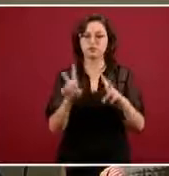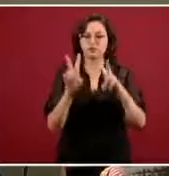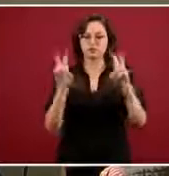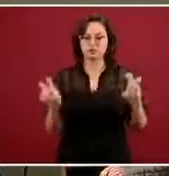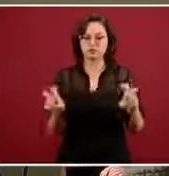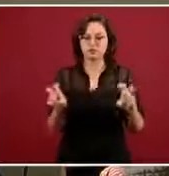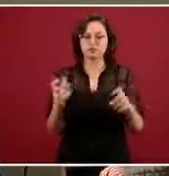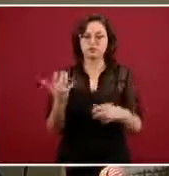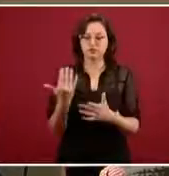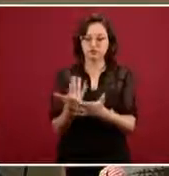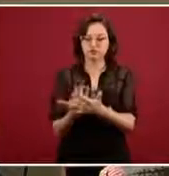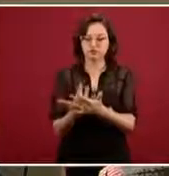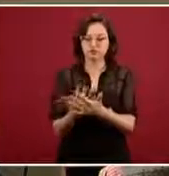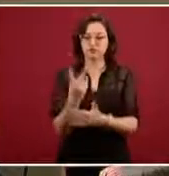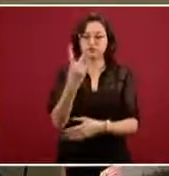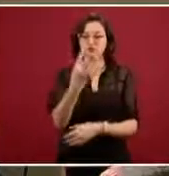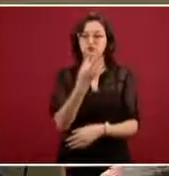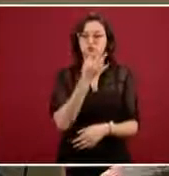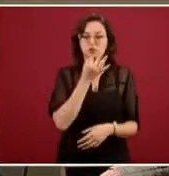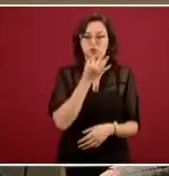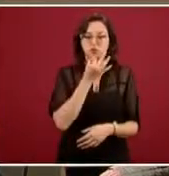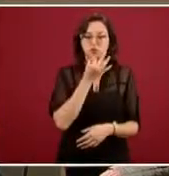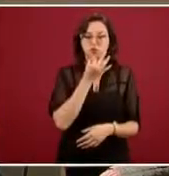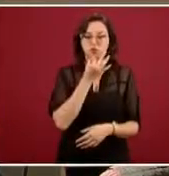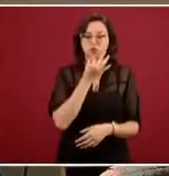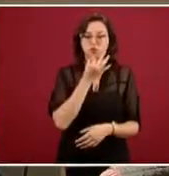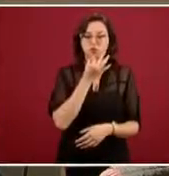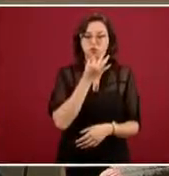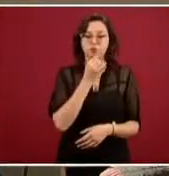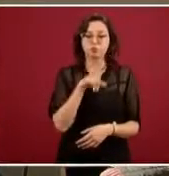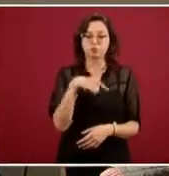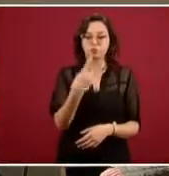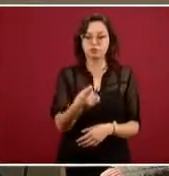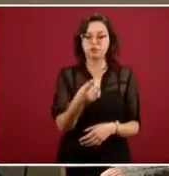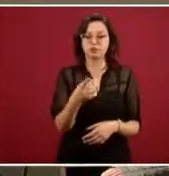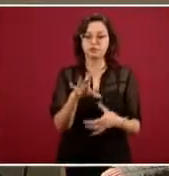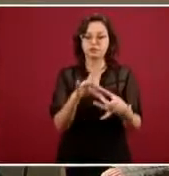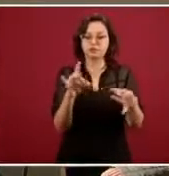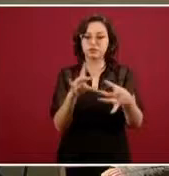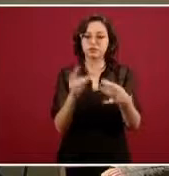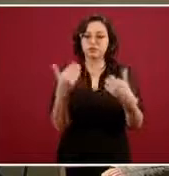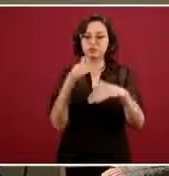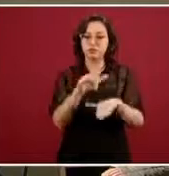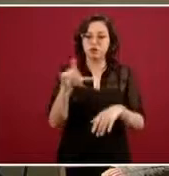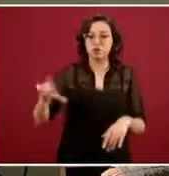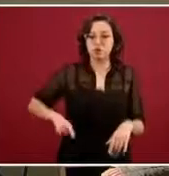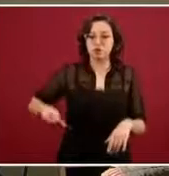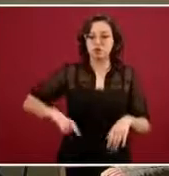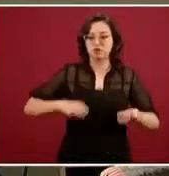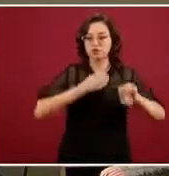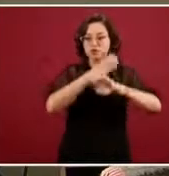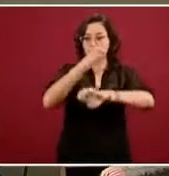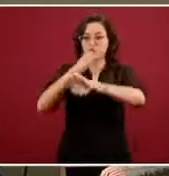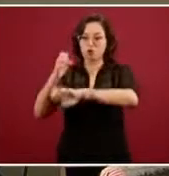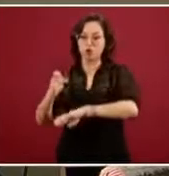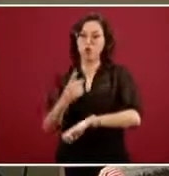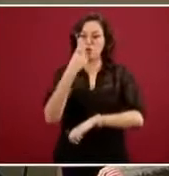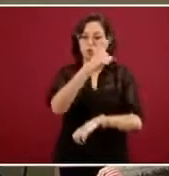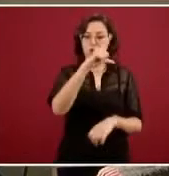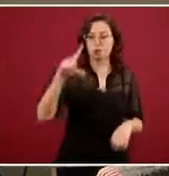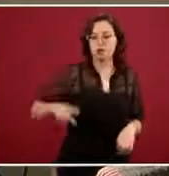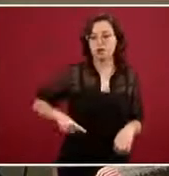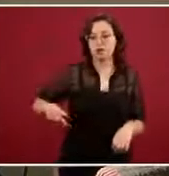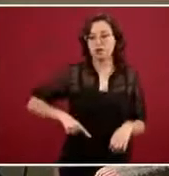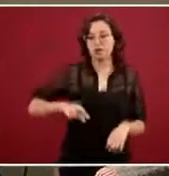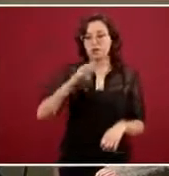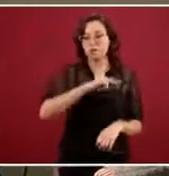Laura. Nos quedan 2 minutos y usted mencionaba algo sobre los gobiernos estatales y un gobernador en particular en Michoacán,